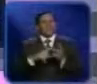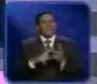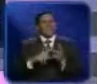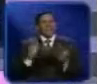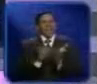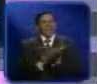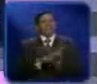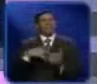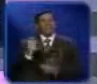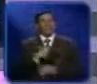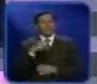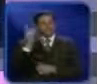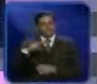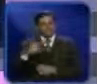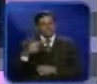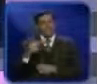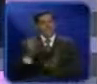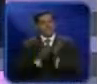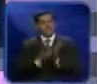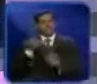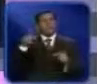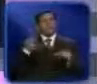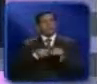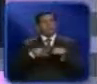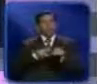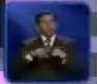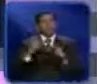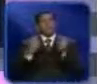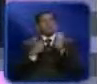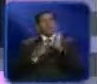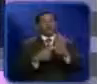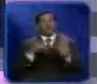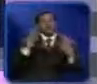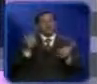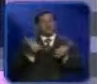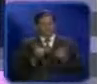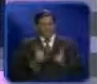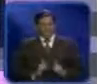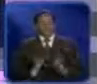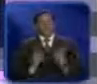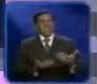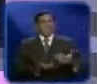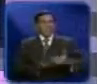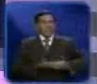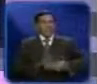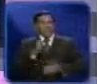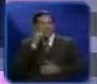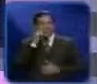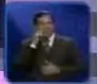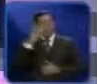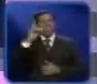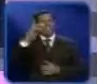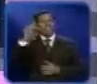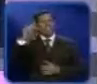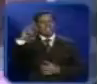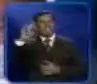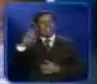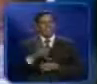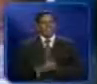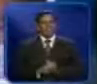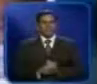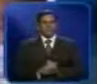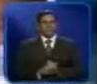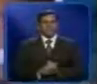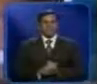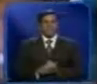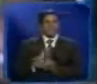aplaudió y nosotros también, por supuesto. De igual manera presentó al mundo el nuevo integrante de la familia que se llama Dante.